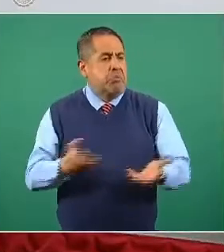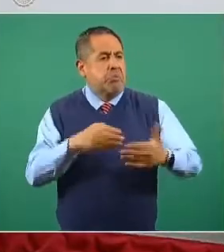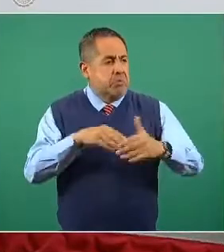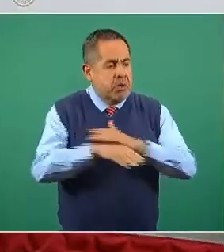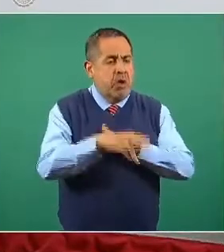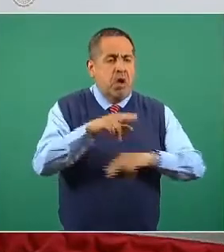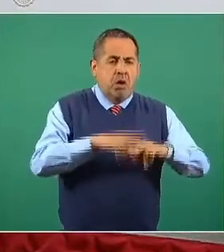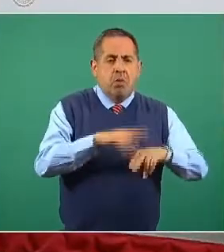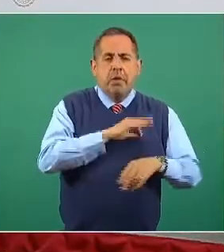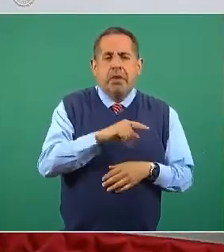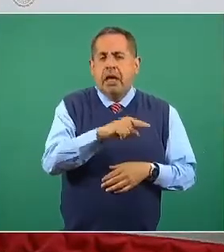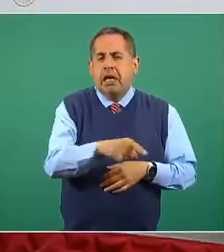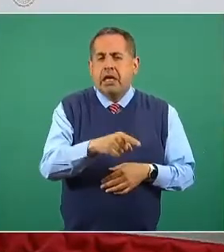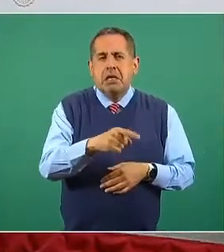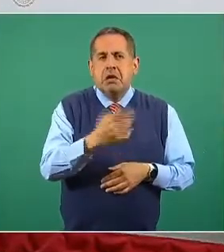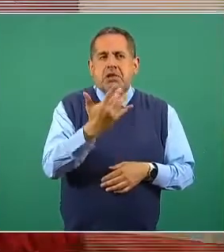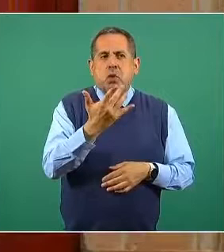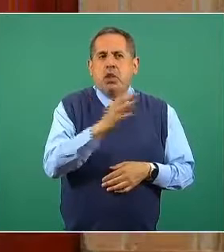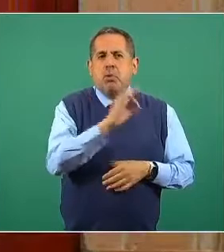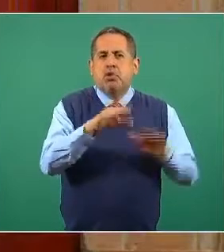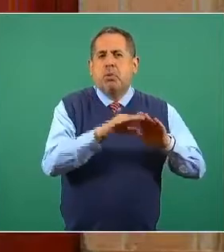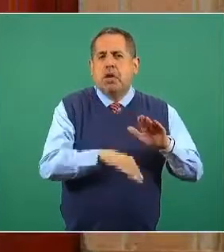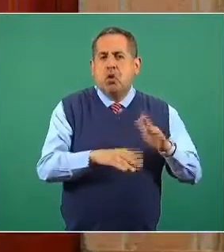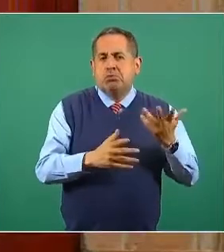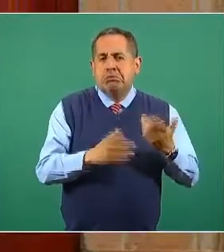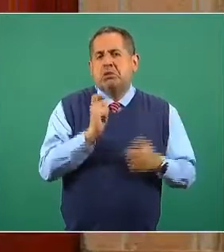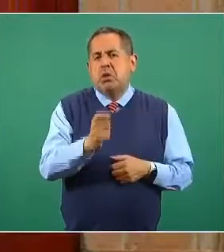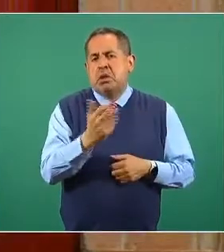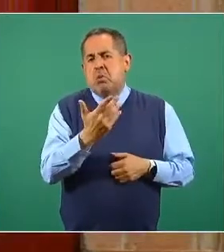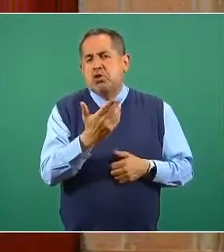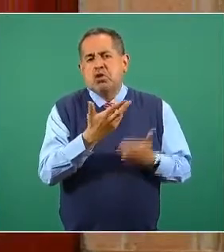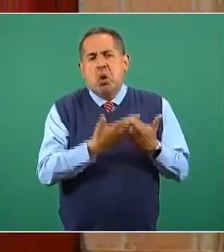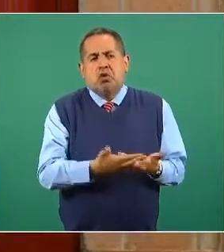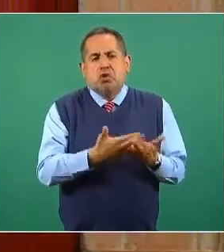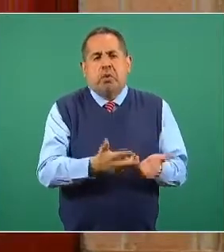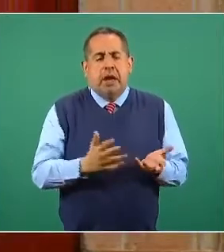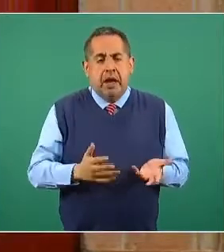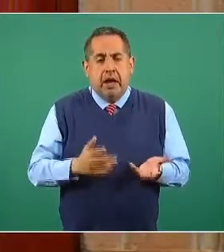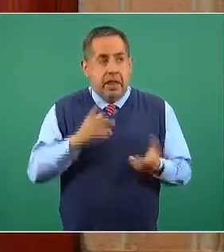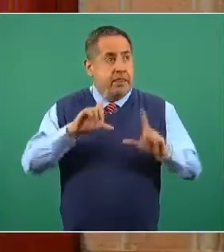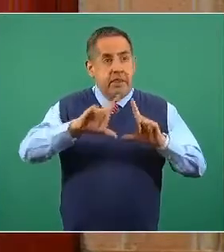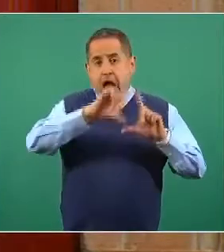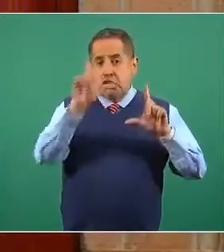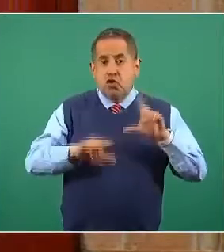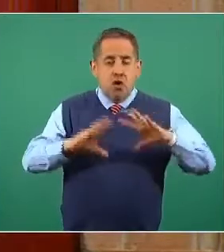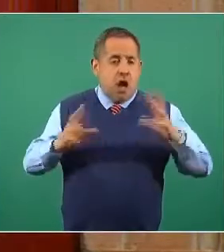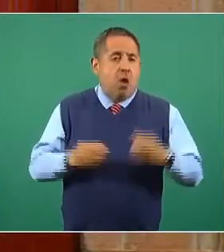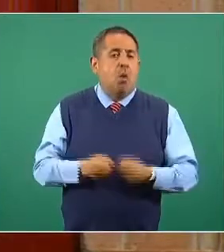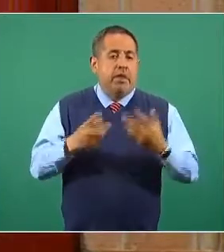al 50%. ¿Cuántas camas disponibles tenemos a nivel nacional?